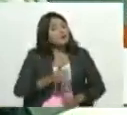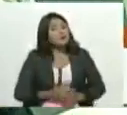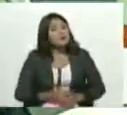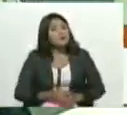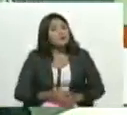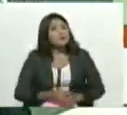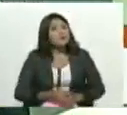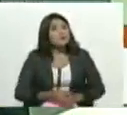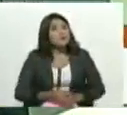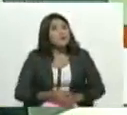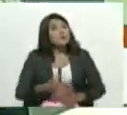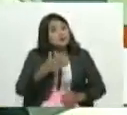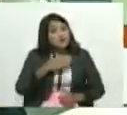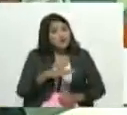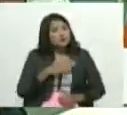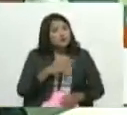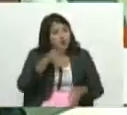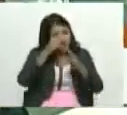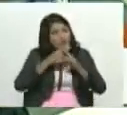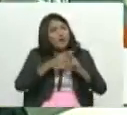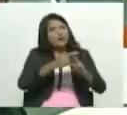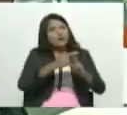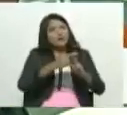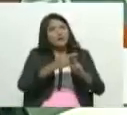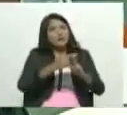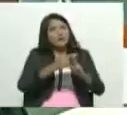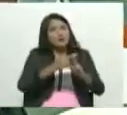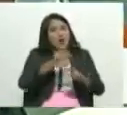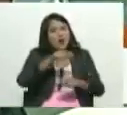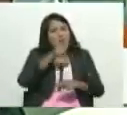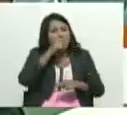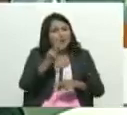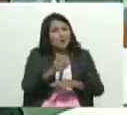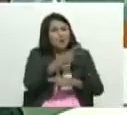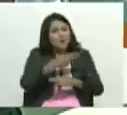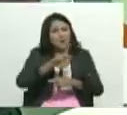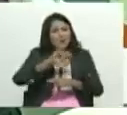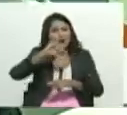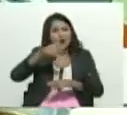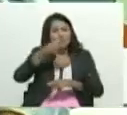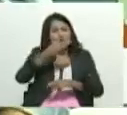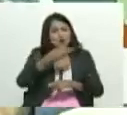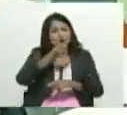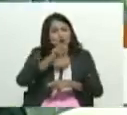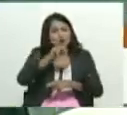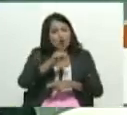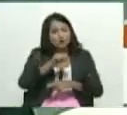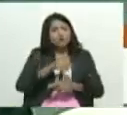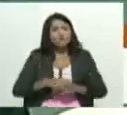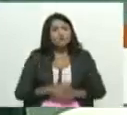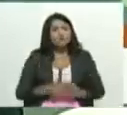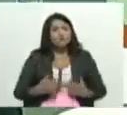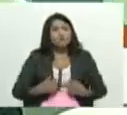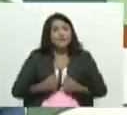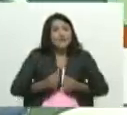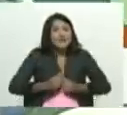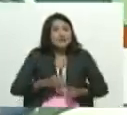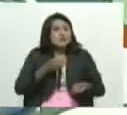Quiero primero hacer un homenaje al poeta Juan Cabral de Melo neto y